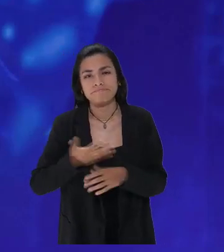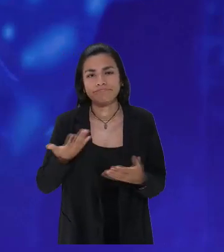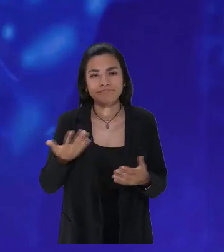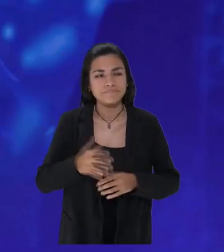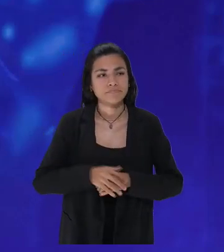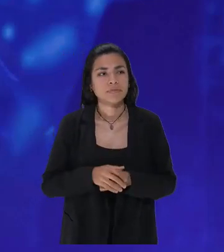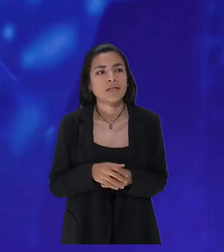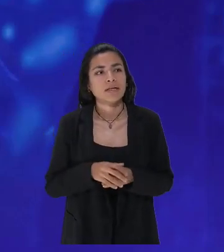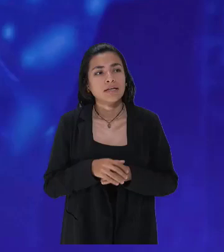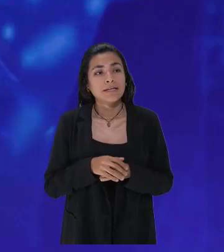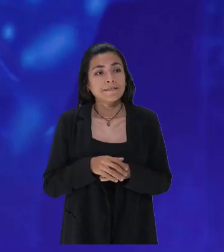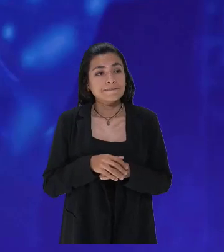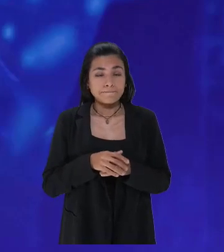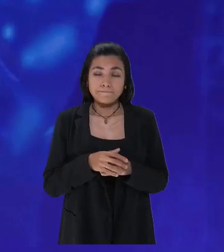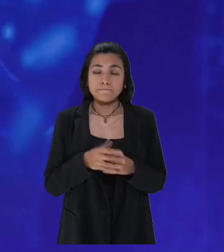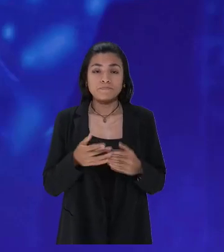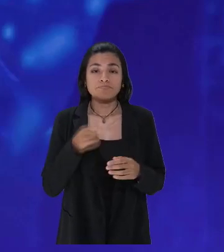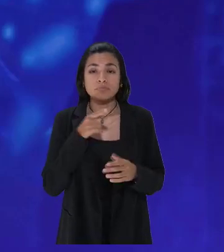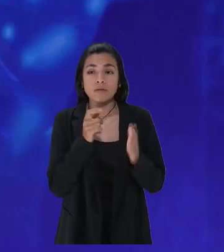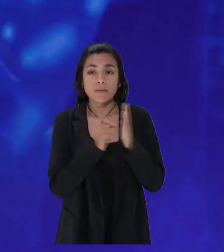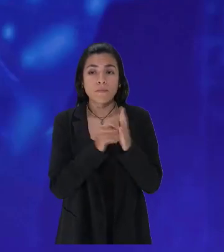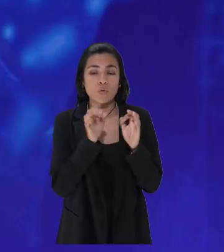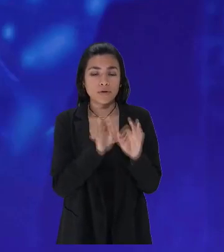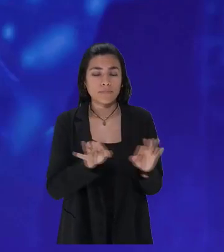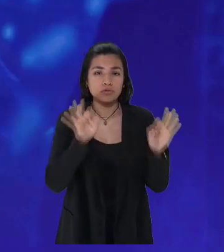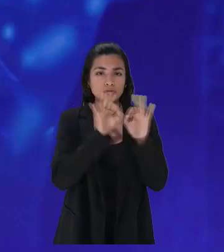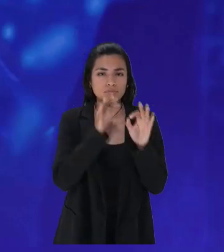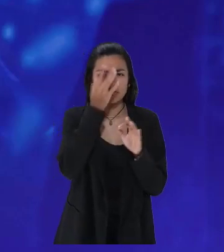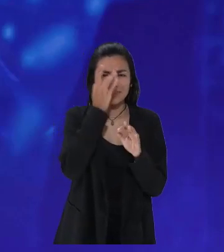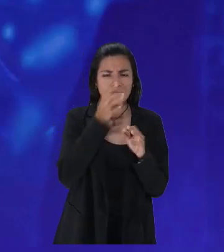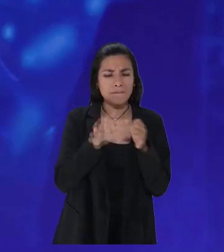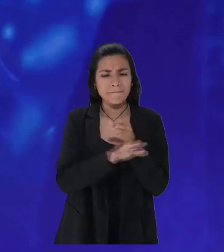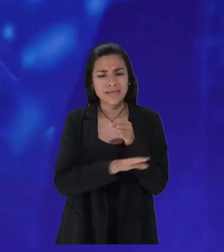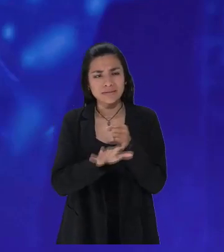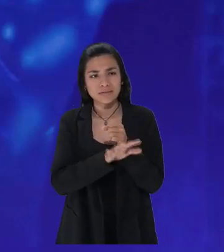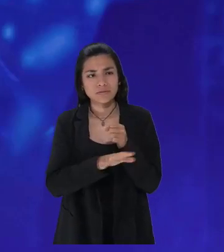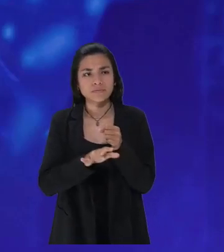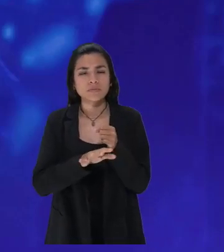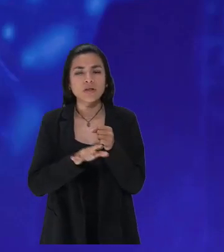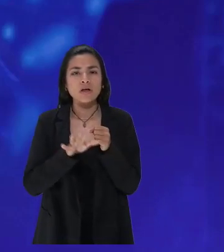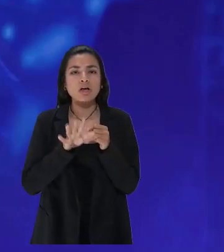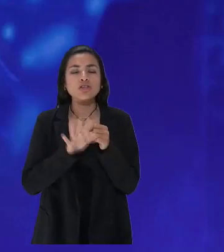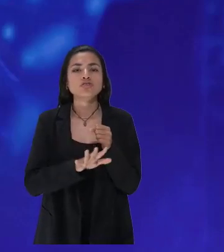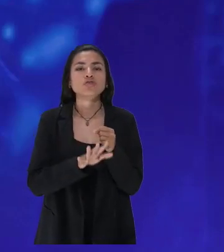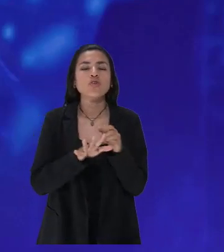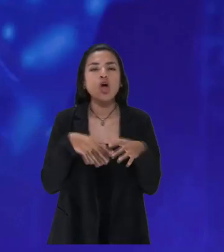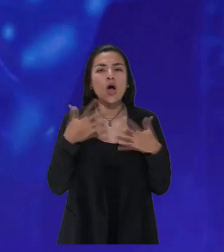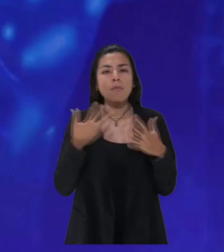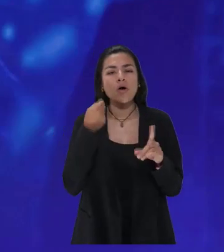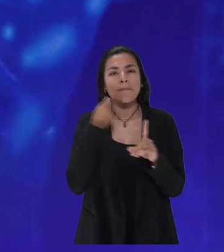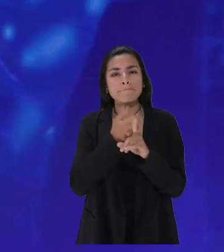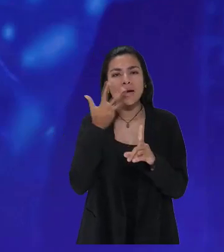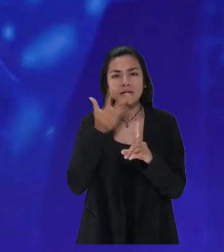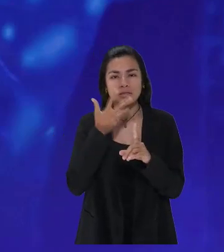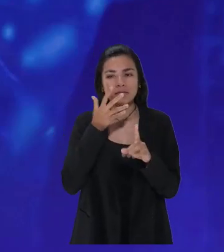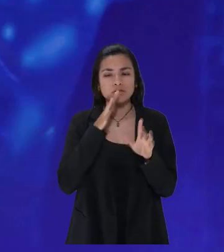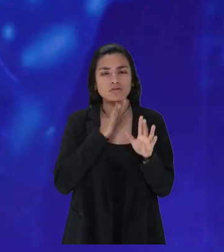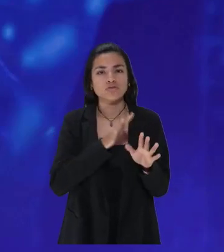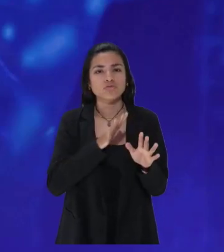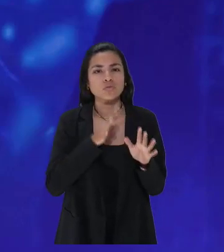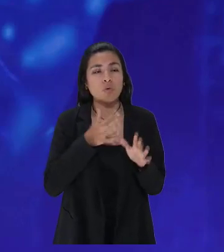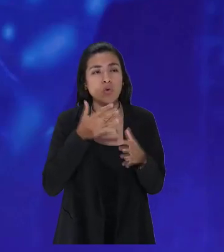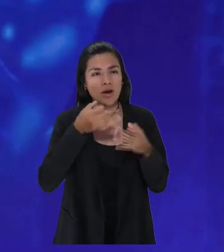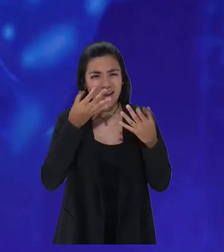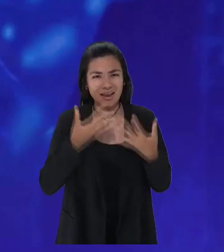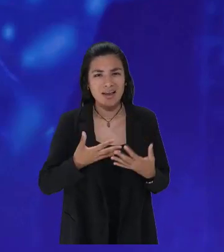Bien, entonces, y esto es muy importante porque basado en eso, podemos ver cómo podemos impactar realmente en